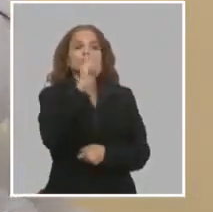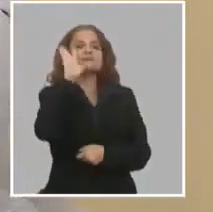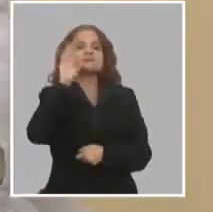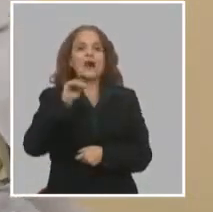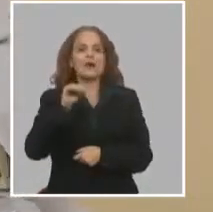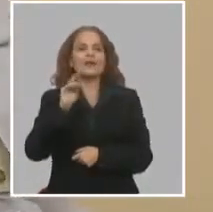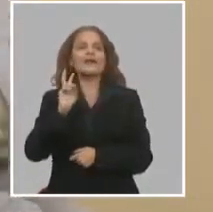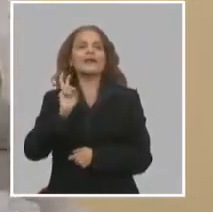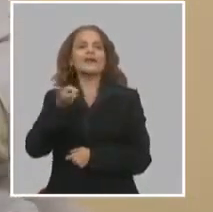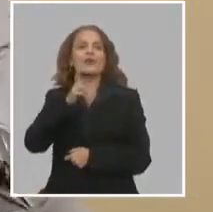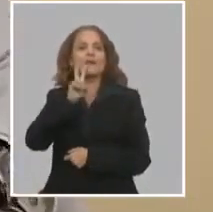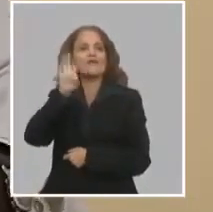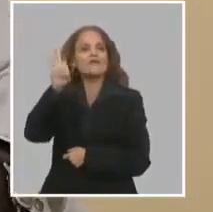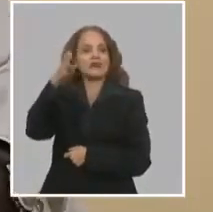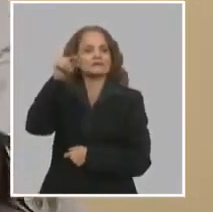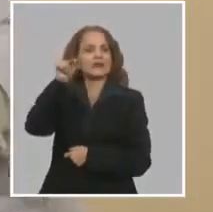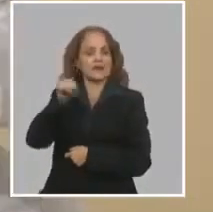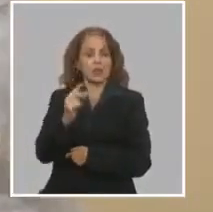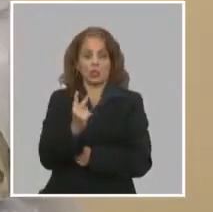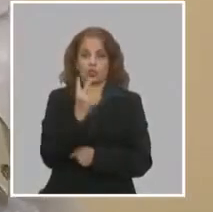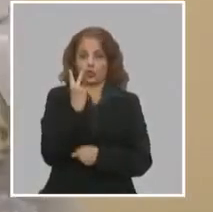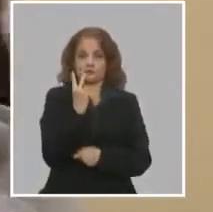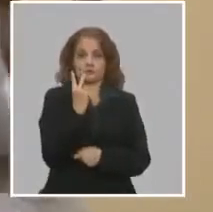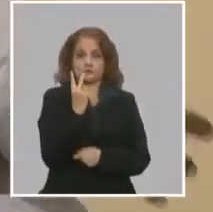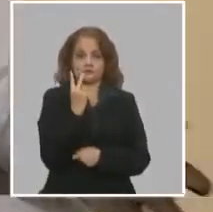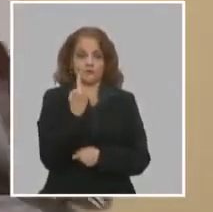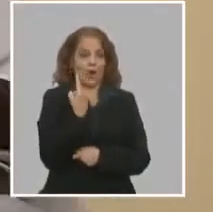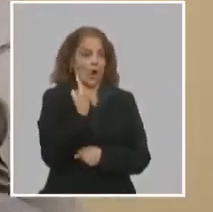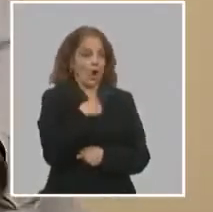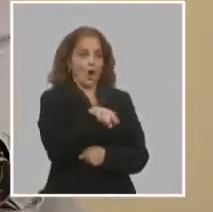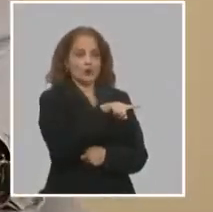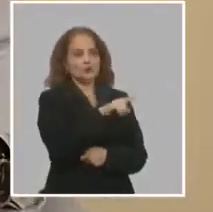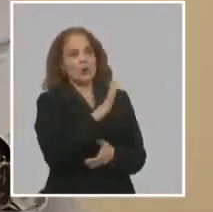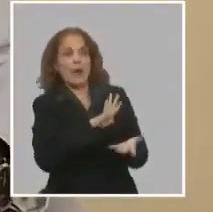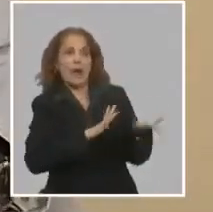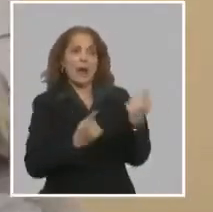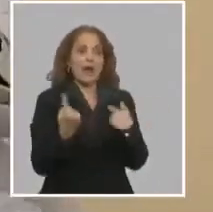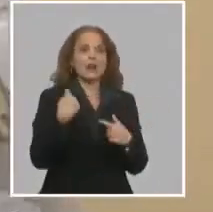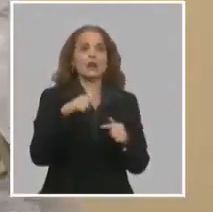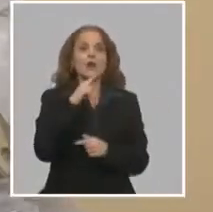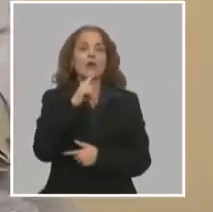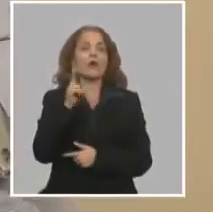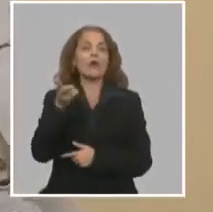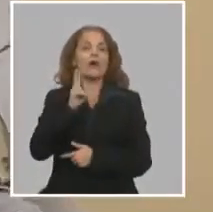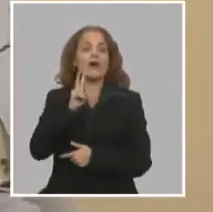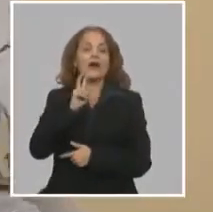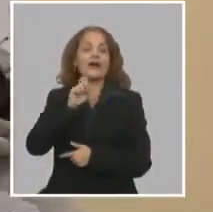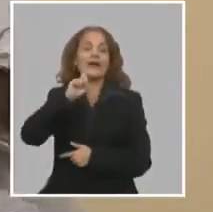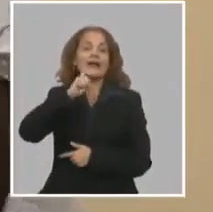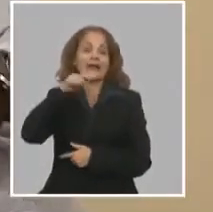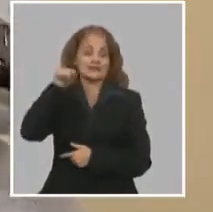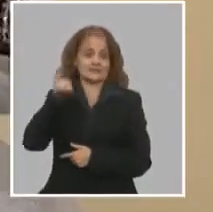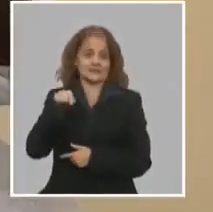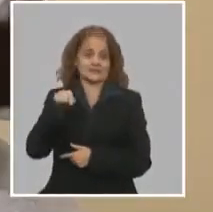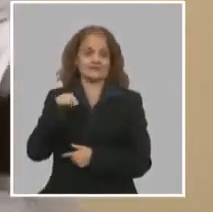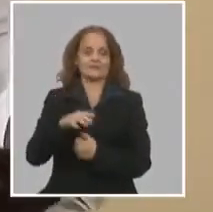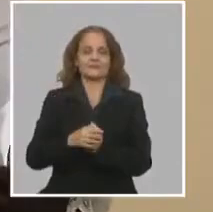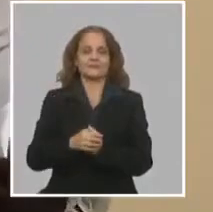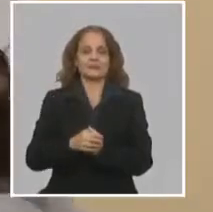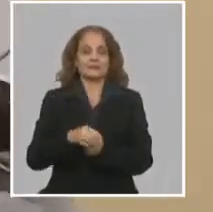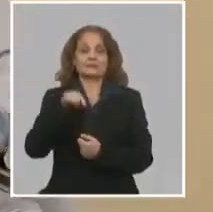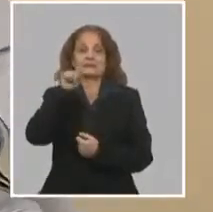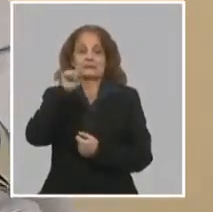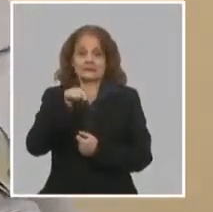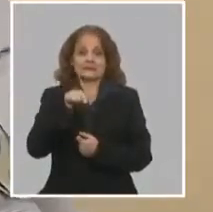que nos acompañaba por Relaciones Exteriores, y yo. El resto de los médicos dominaban algo de inglés, pero no del francés. Eso fue